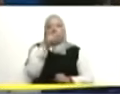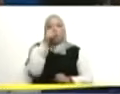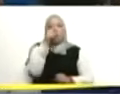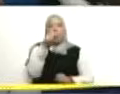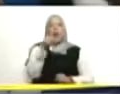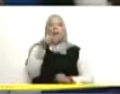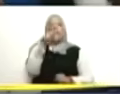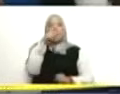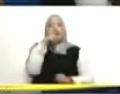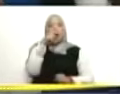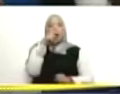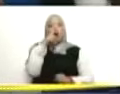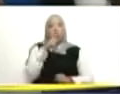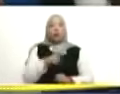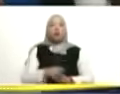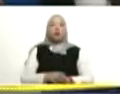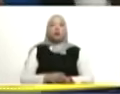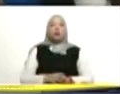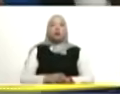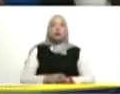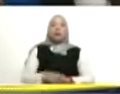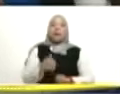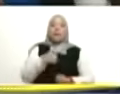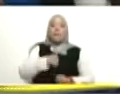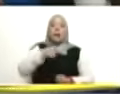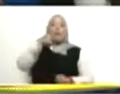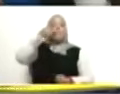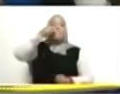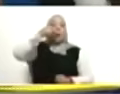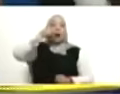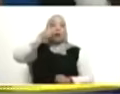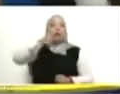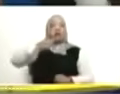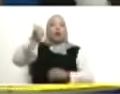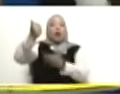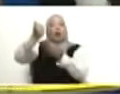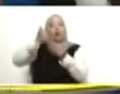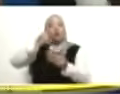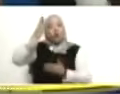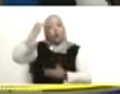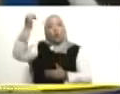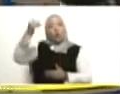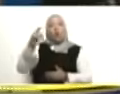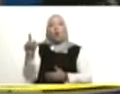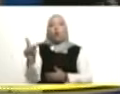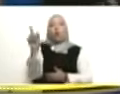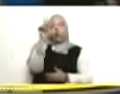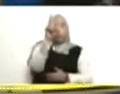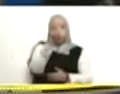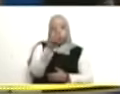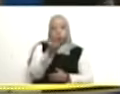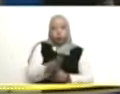Maduro García, mi padre, que me bendice y me protege todos los días.